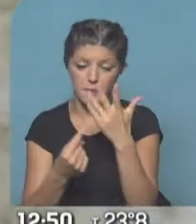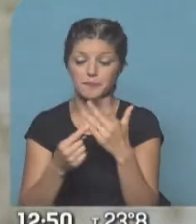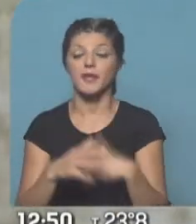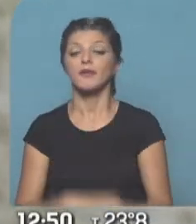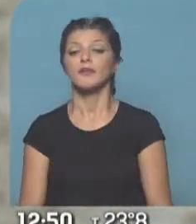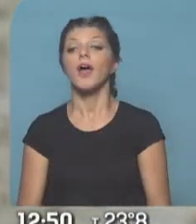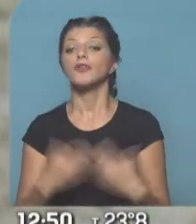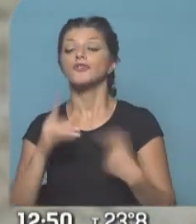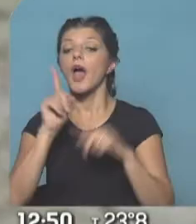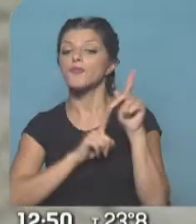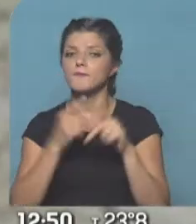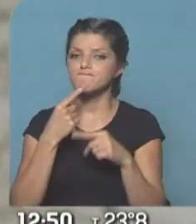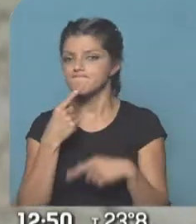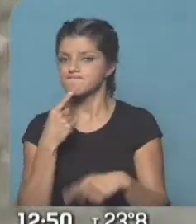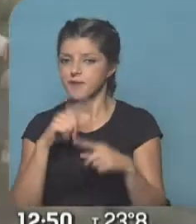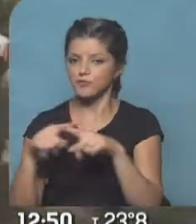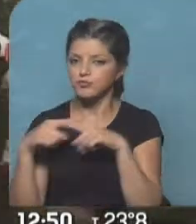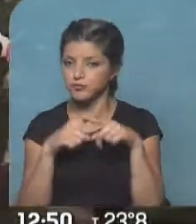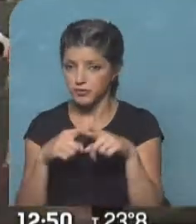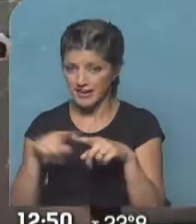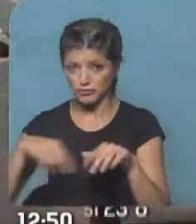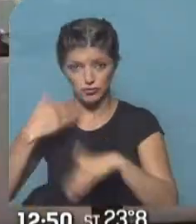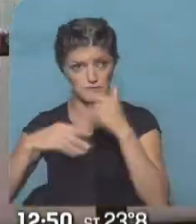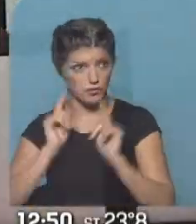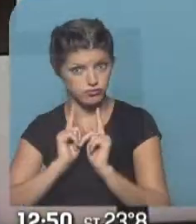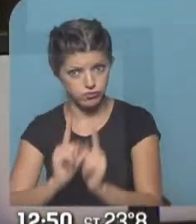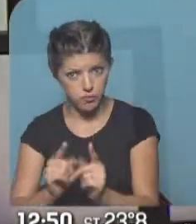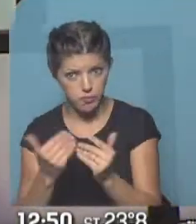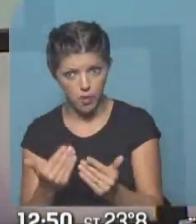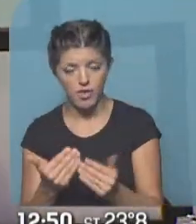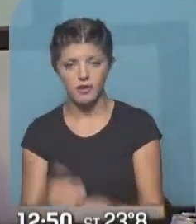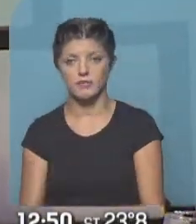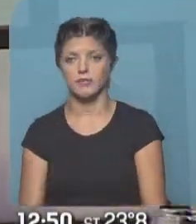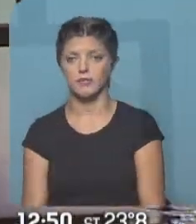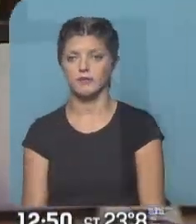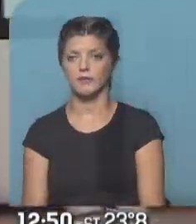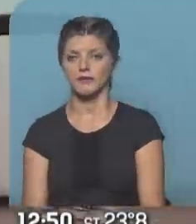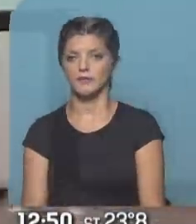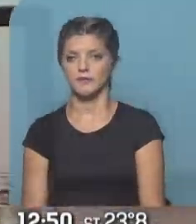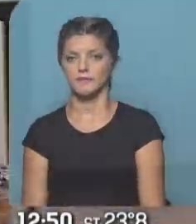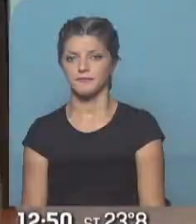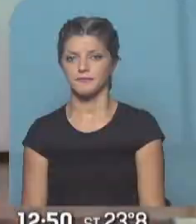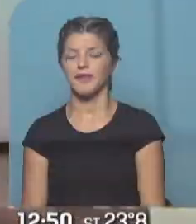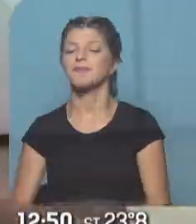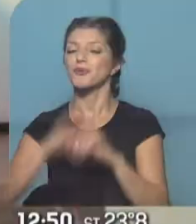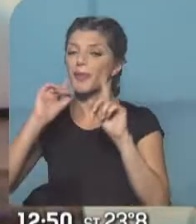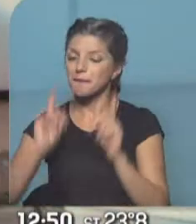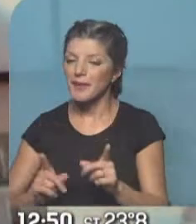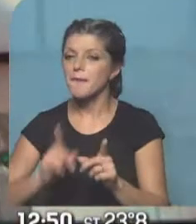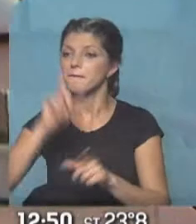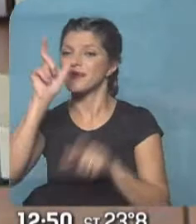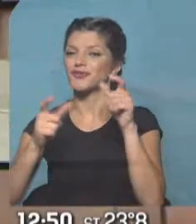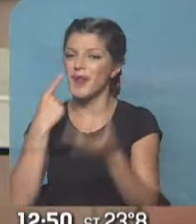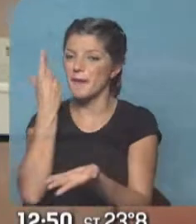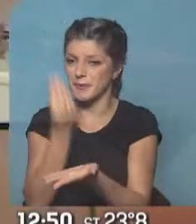que es un desarrollo sostenible hoy en Colombia, y las poblaciones, porque si bien